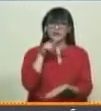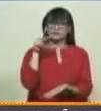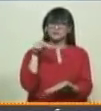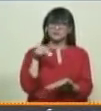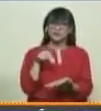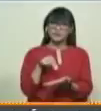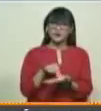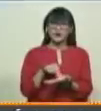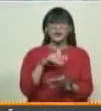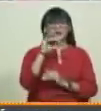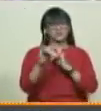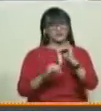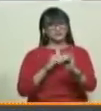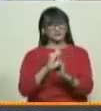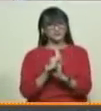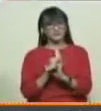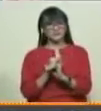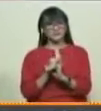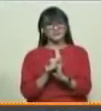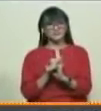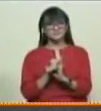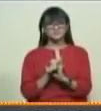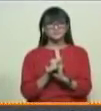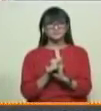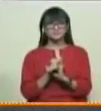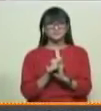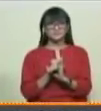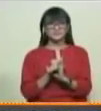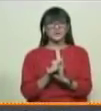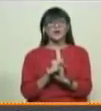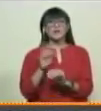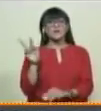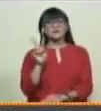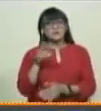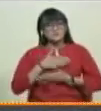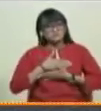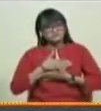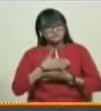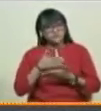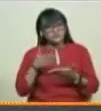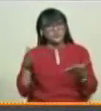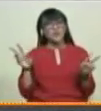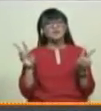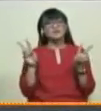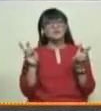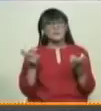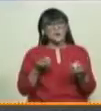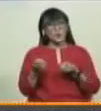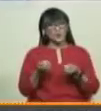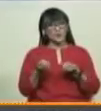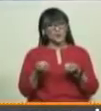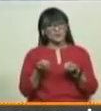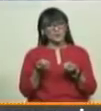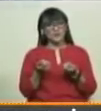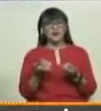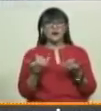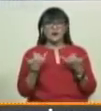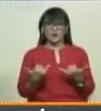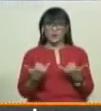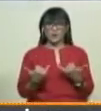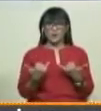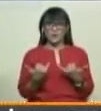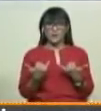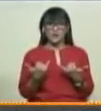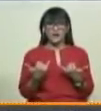nacional e internacional. De esta manera, Venezuela abre los horizontes en materia económica en esta oportunidad con